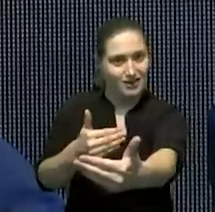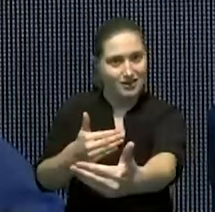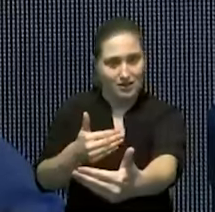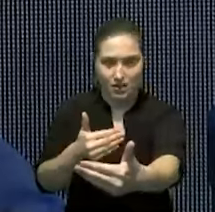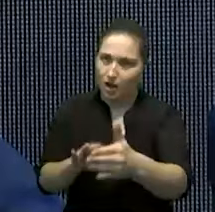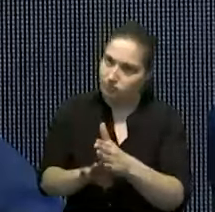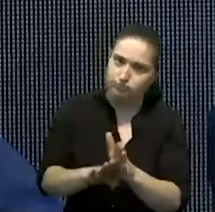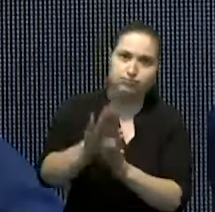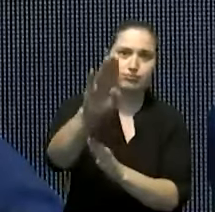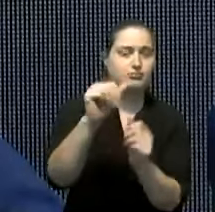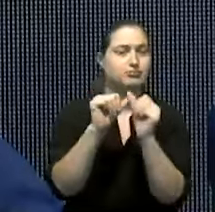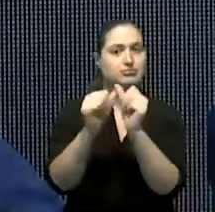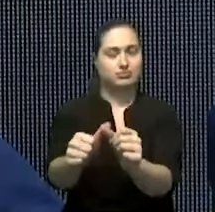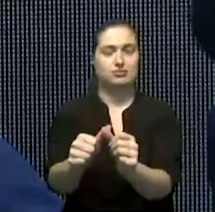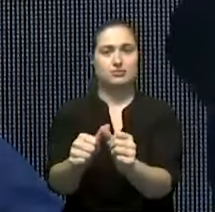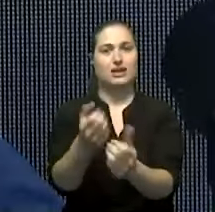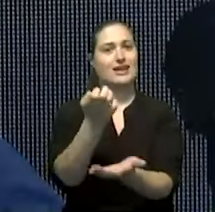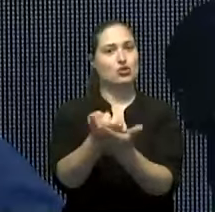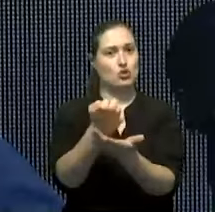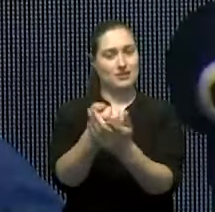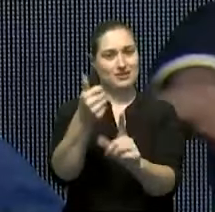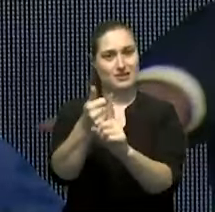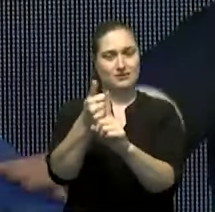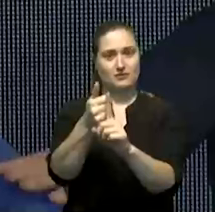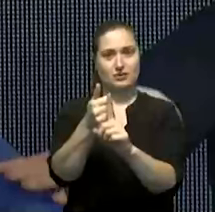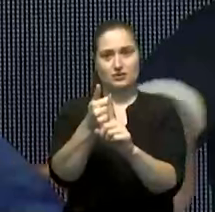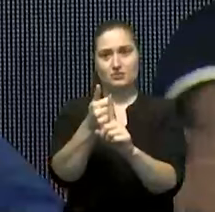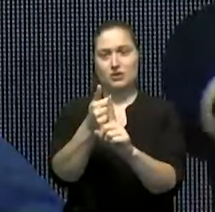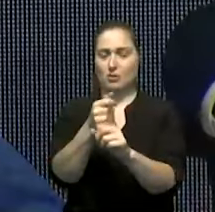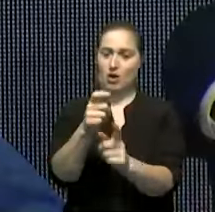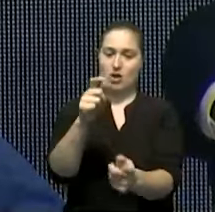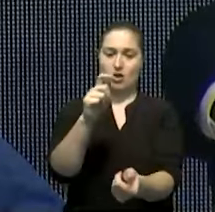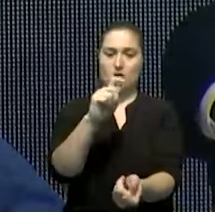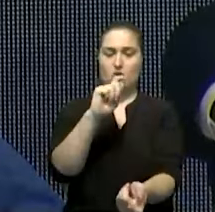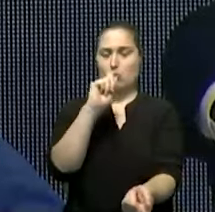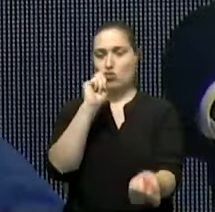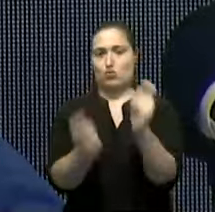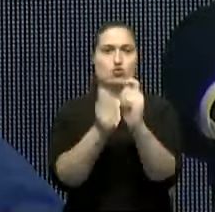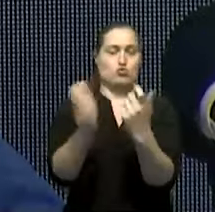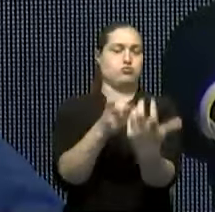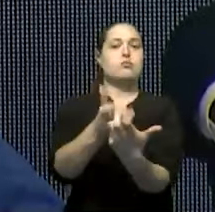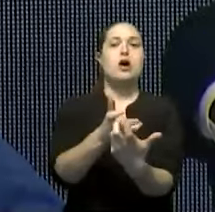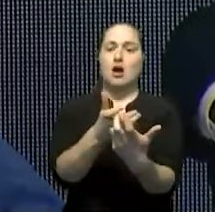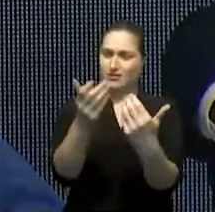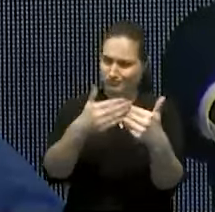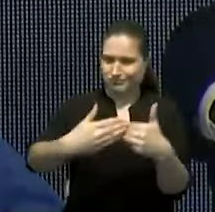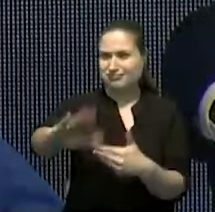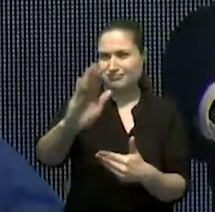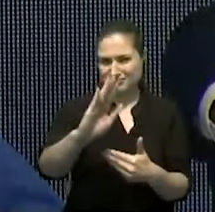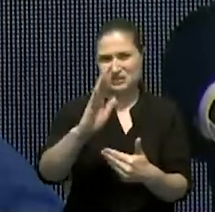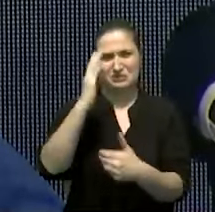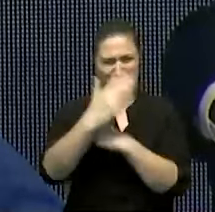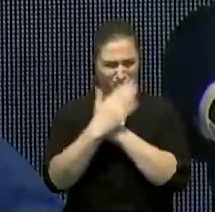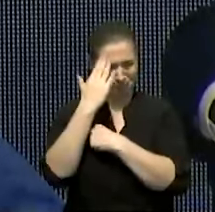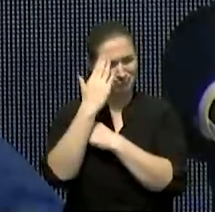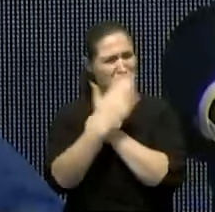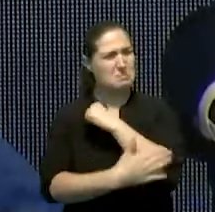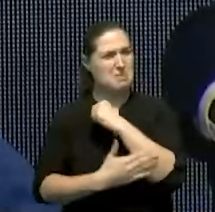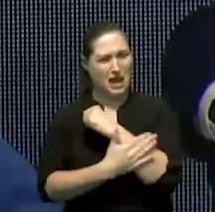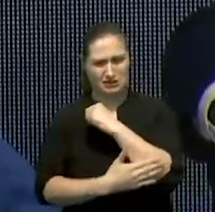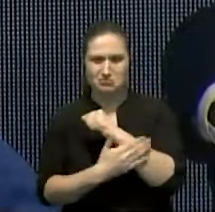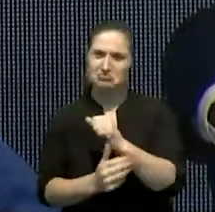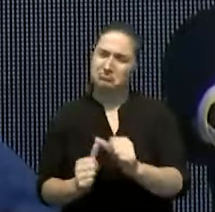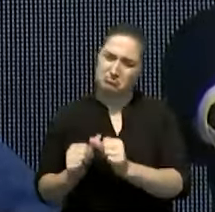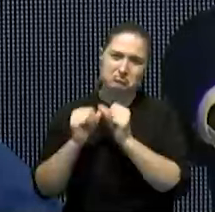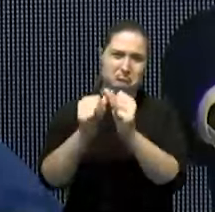el ajuste que se está proponiendo y nosotros estamos convencidos de que el país va a seguir creciendo